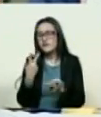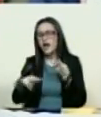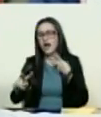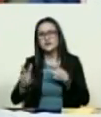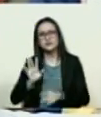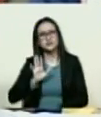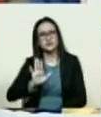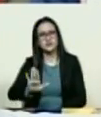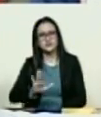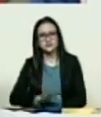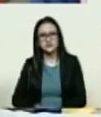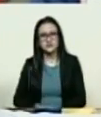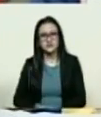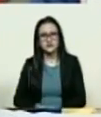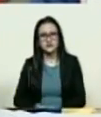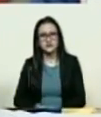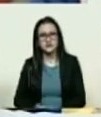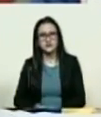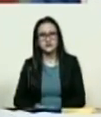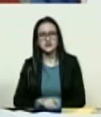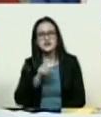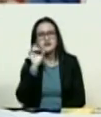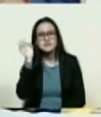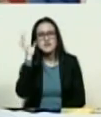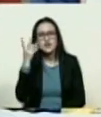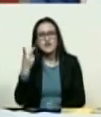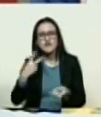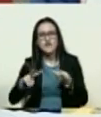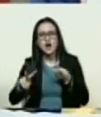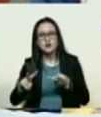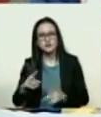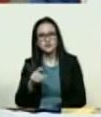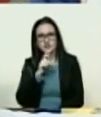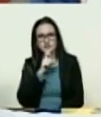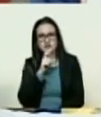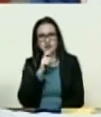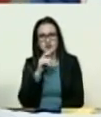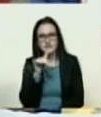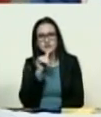positivos. ¿Quién inventó los falsos positivos?